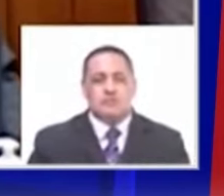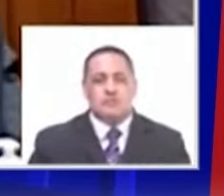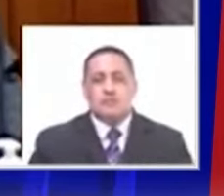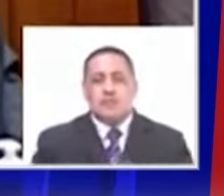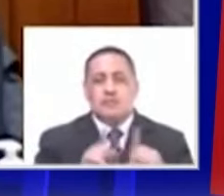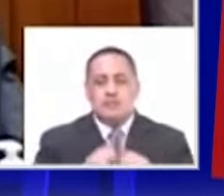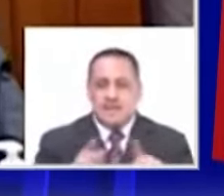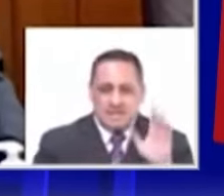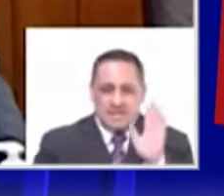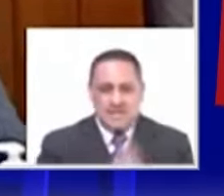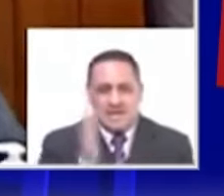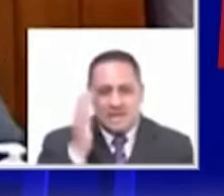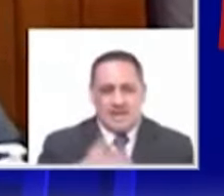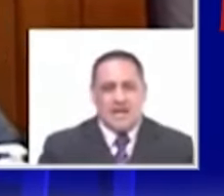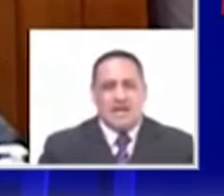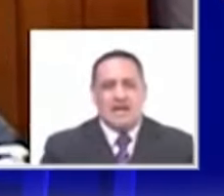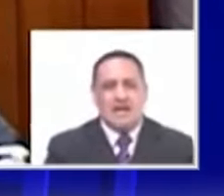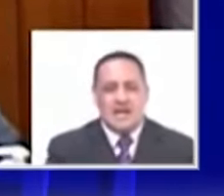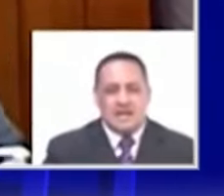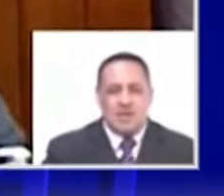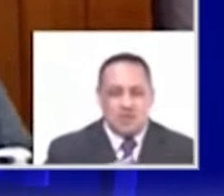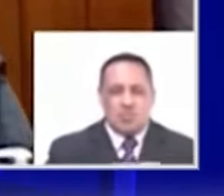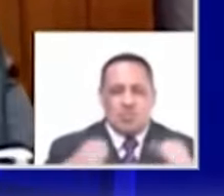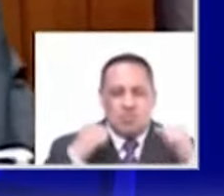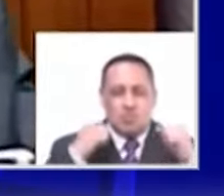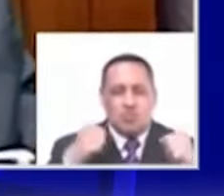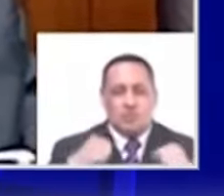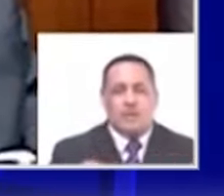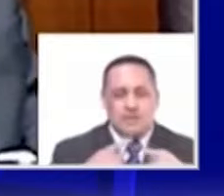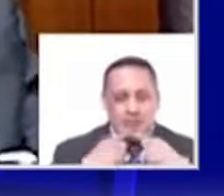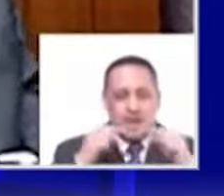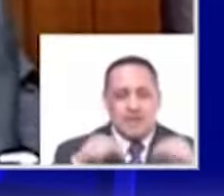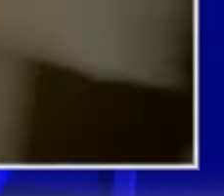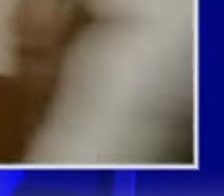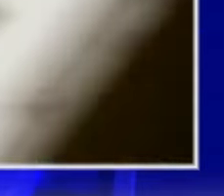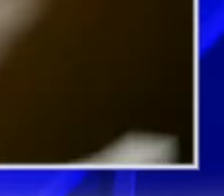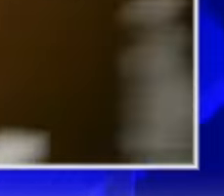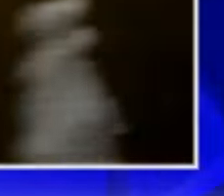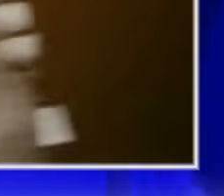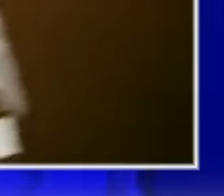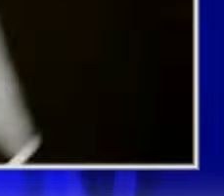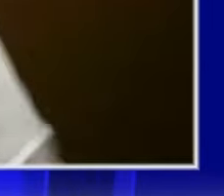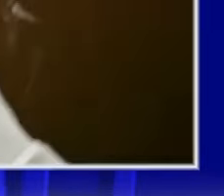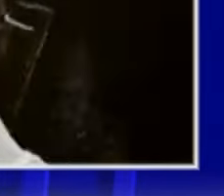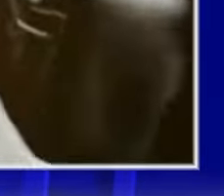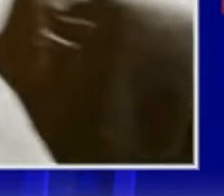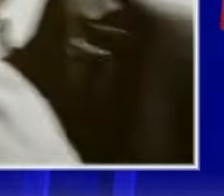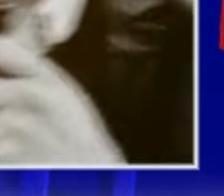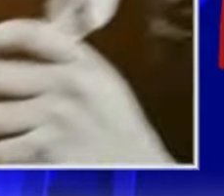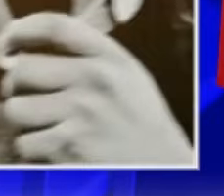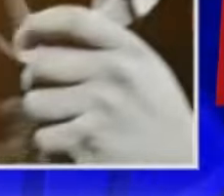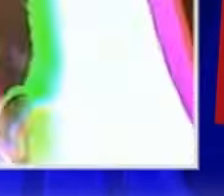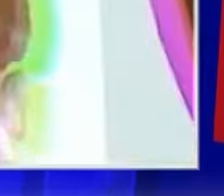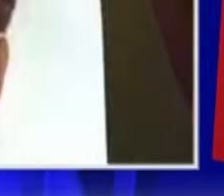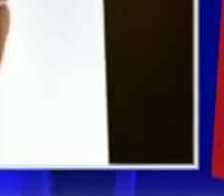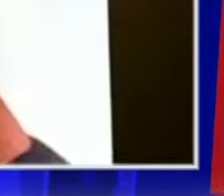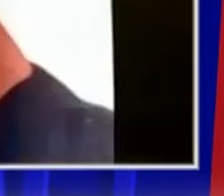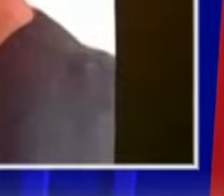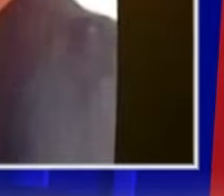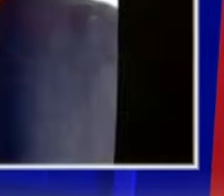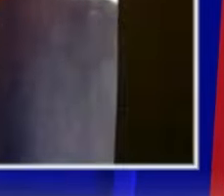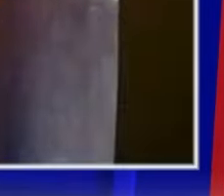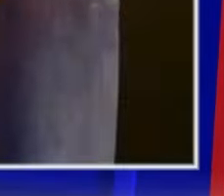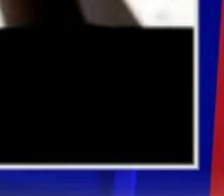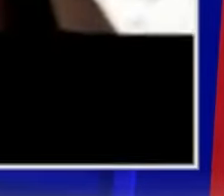hubo acusación y ahora falta el juicio en el parlamento lo que indican Es que esto debe ya darse lo más rápido posible